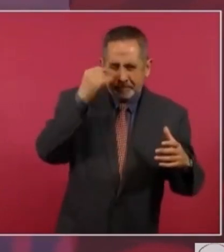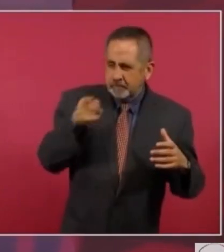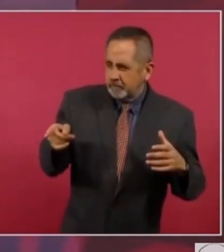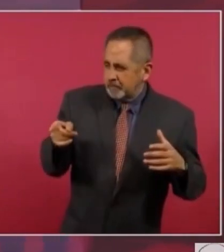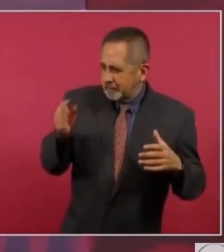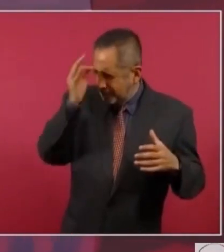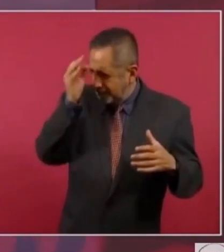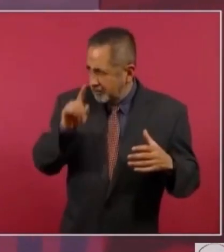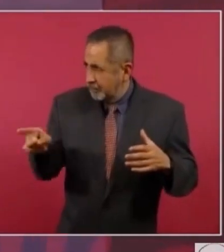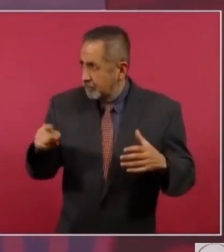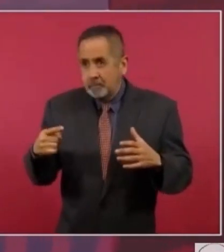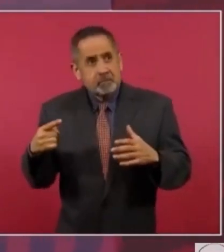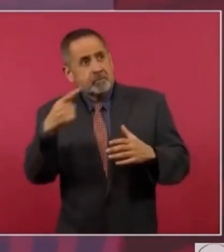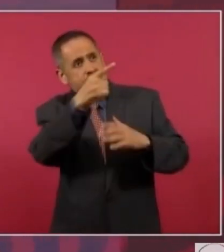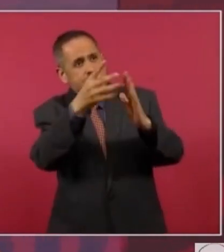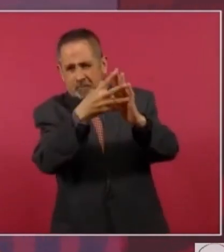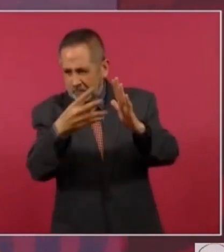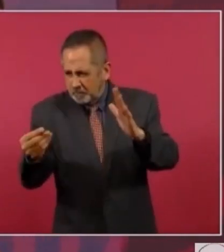imita